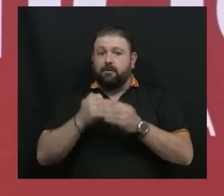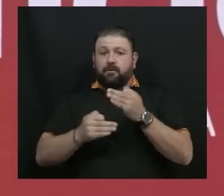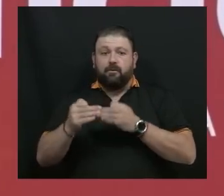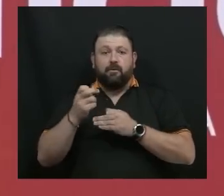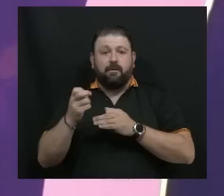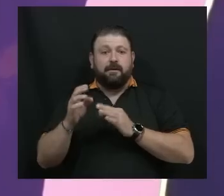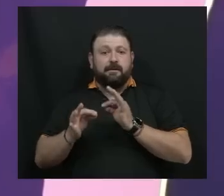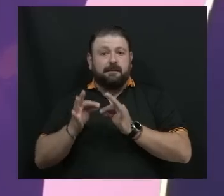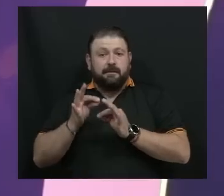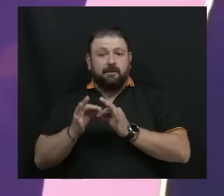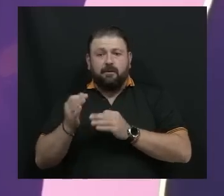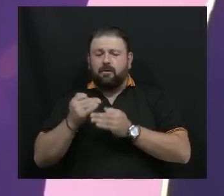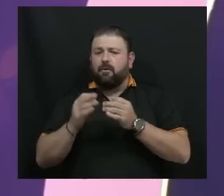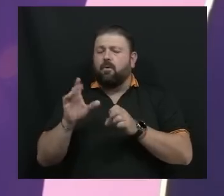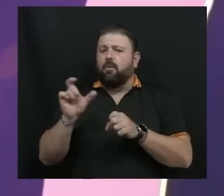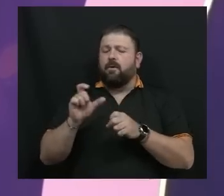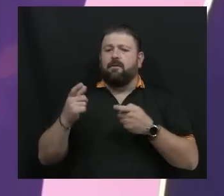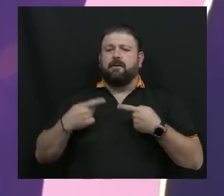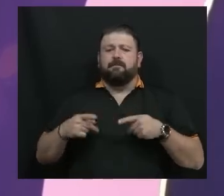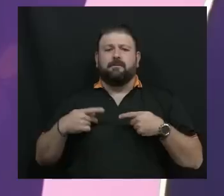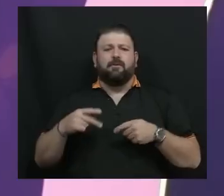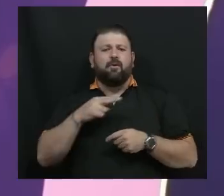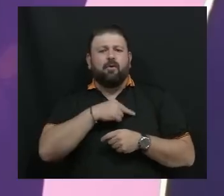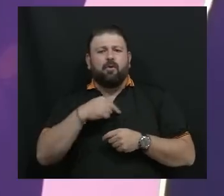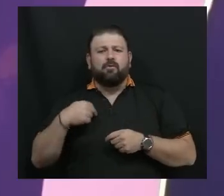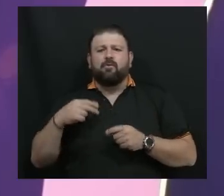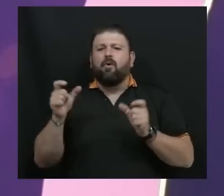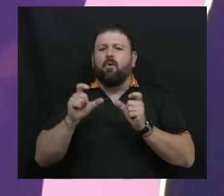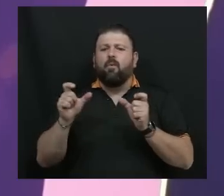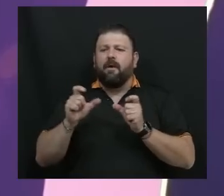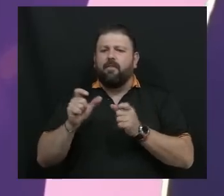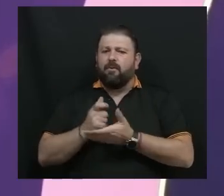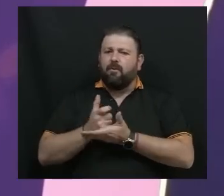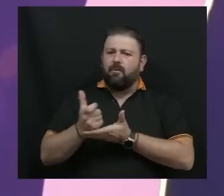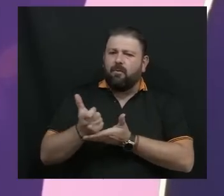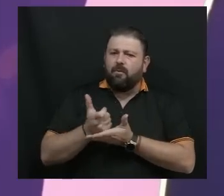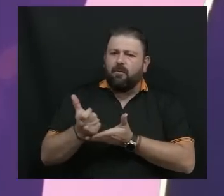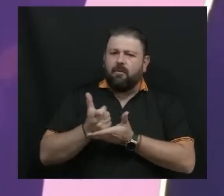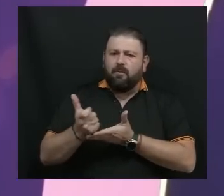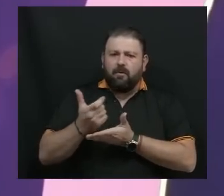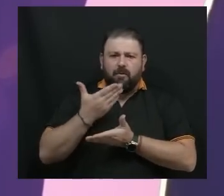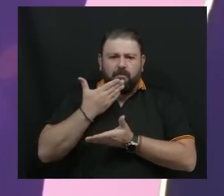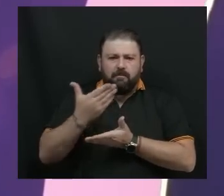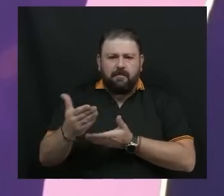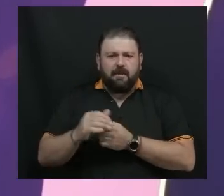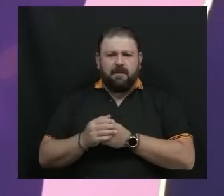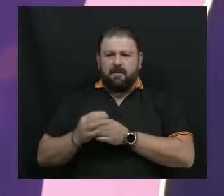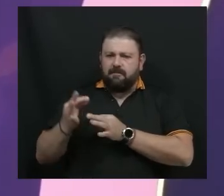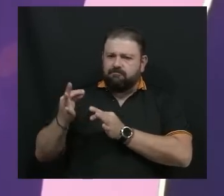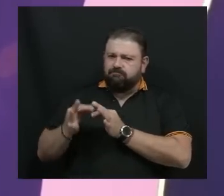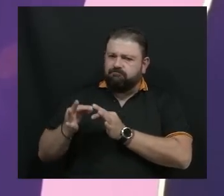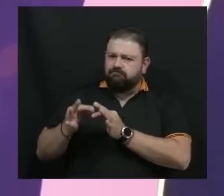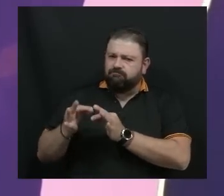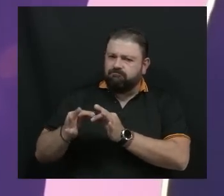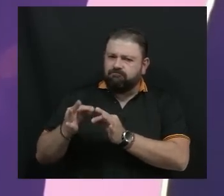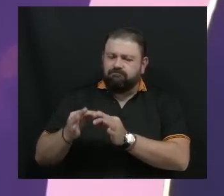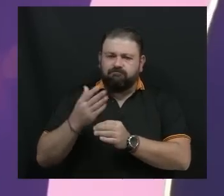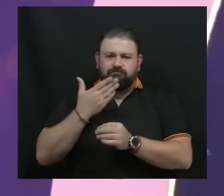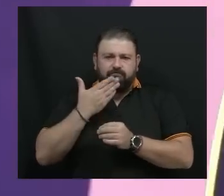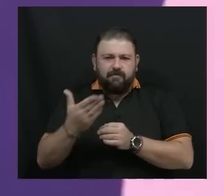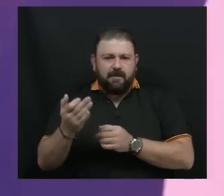no quiso. ¿Cuándo les hemos quedado mal con sus pagos? Nunca. Podrá llover,